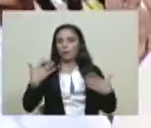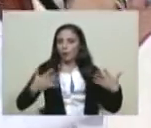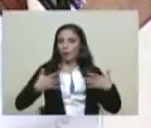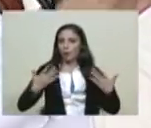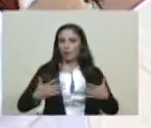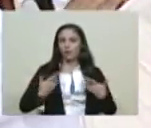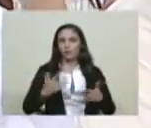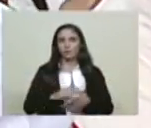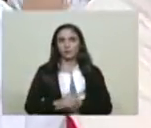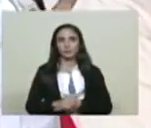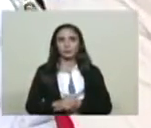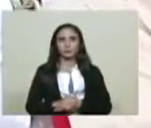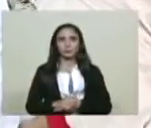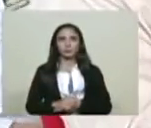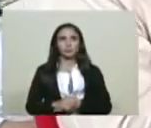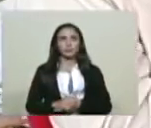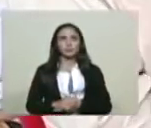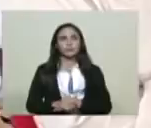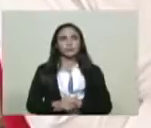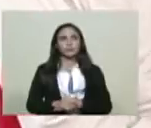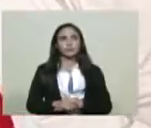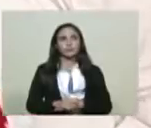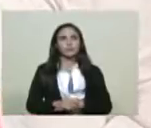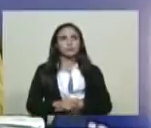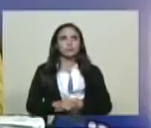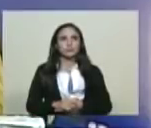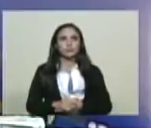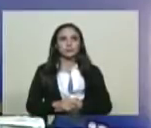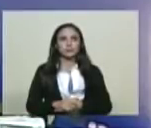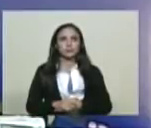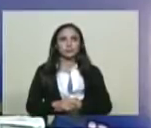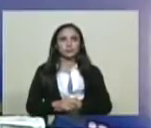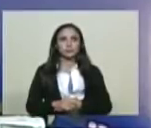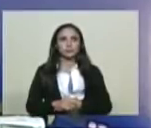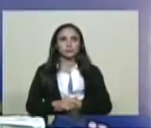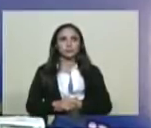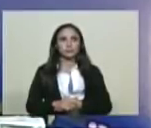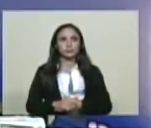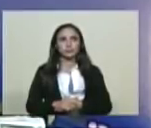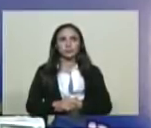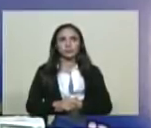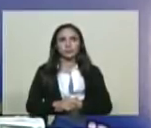En lenguaje bíblico lo digo. Y voy a probar para el hospital